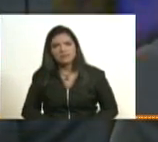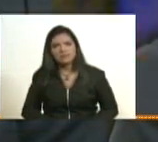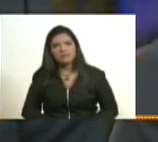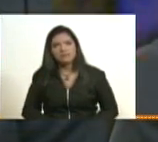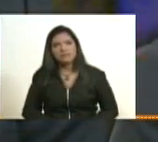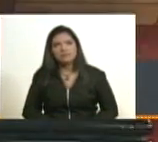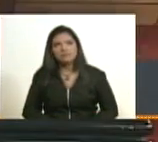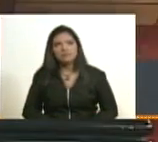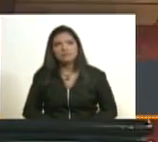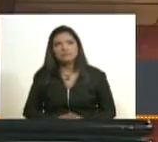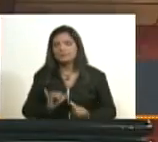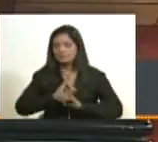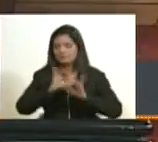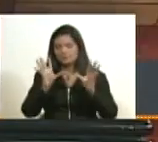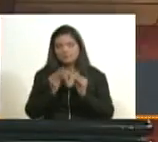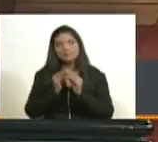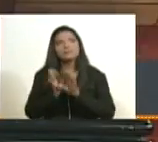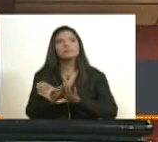Cierro el paréntesis.